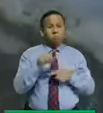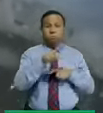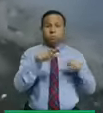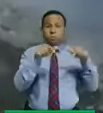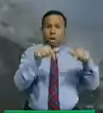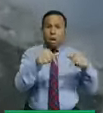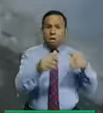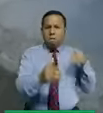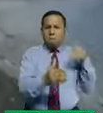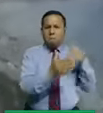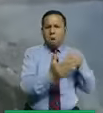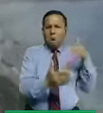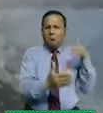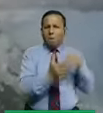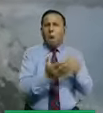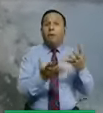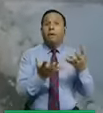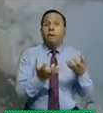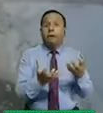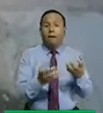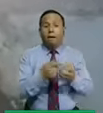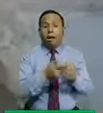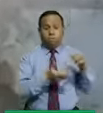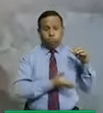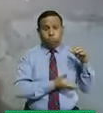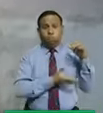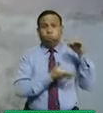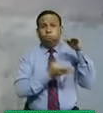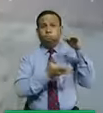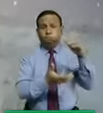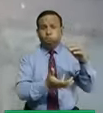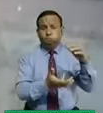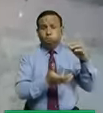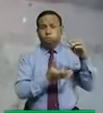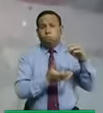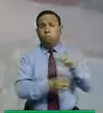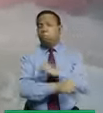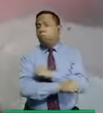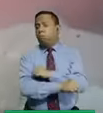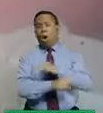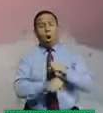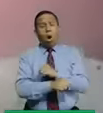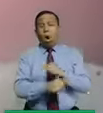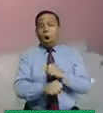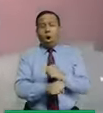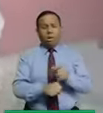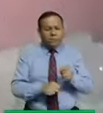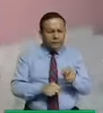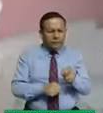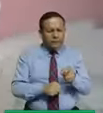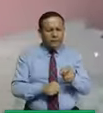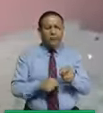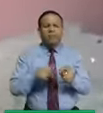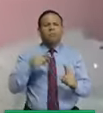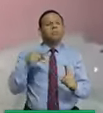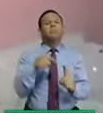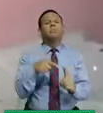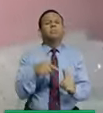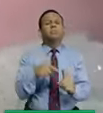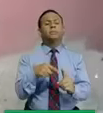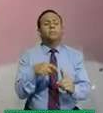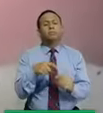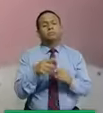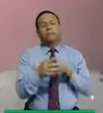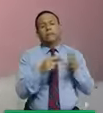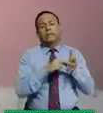sitio y arrojaron un objeto explosivo que evidentemente la finalidad es